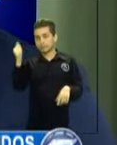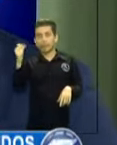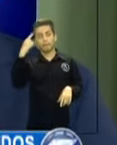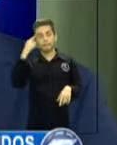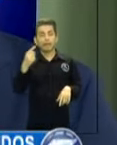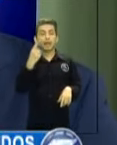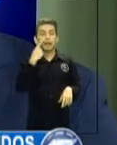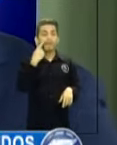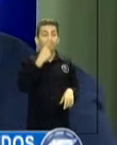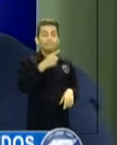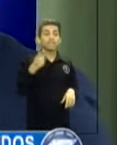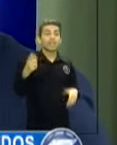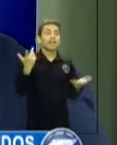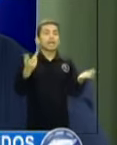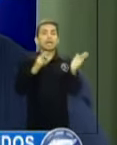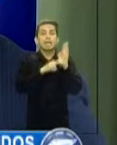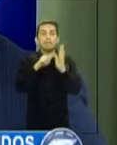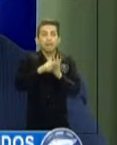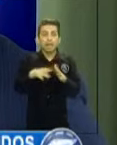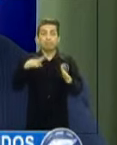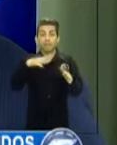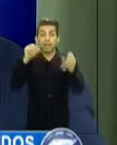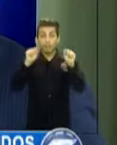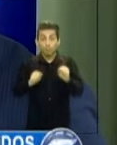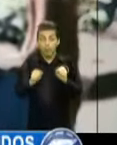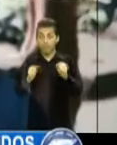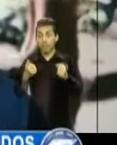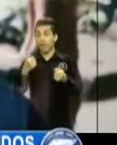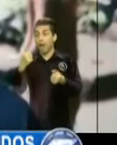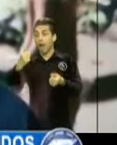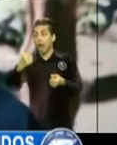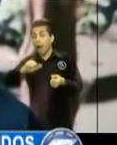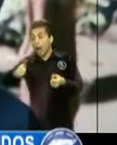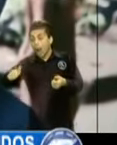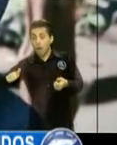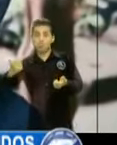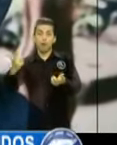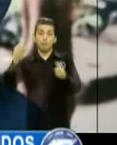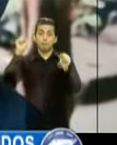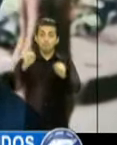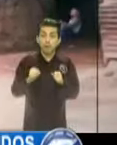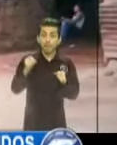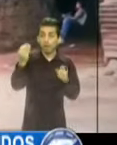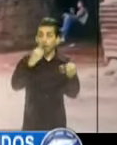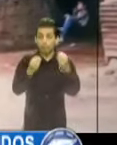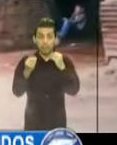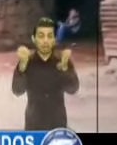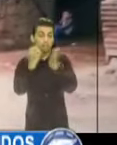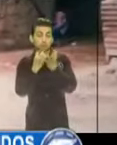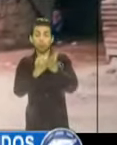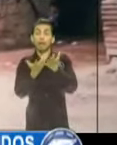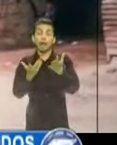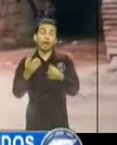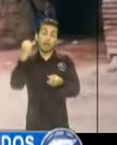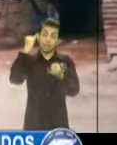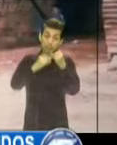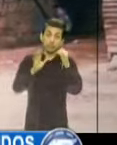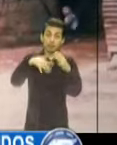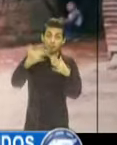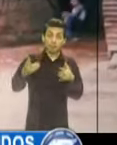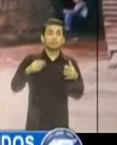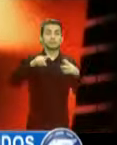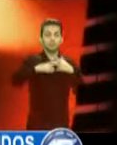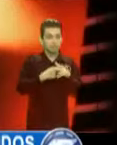de desnutrición, pero también de acceso a servicios y de otros aspectos, y al final del proyecto se va a hacer otra evaluación igual de precisa. Pero entre